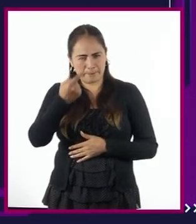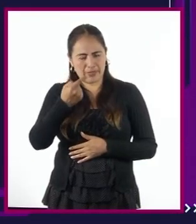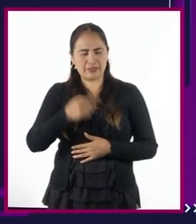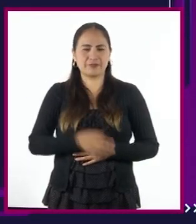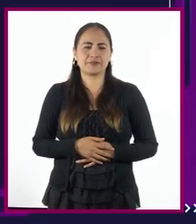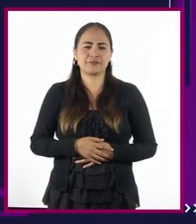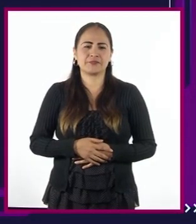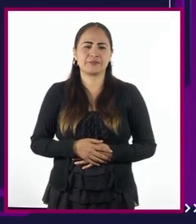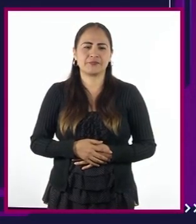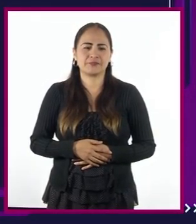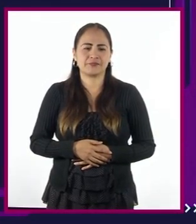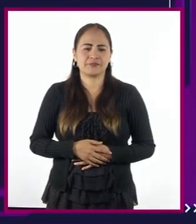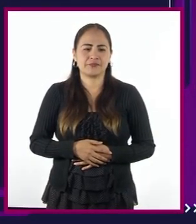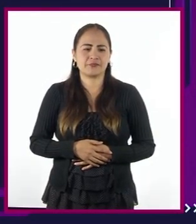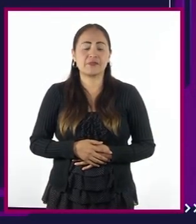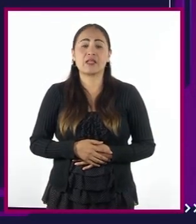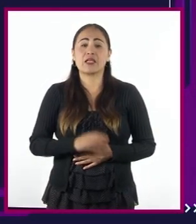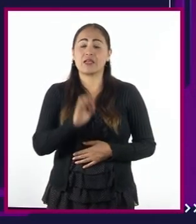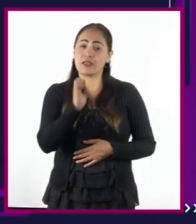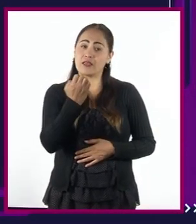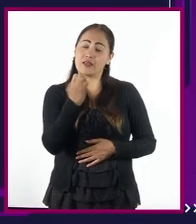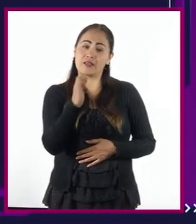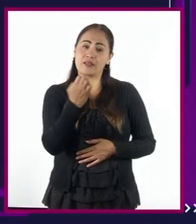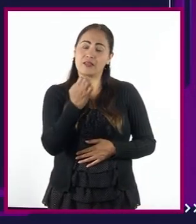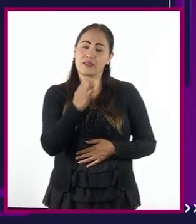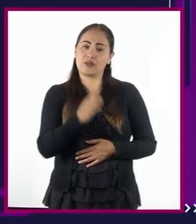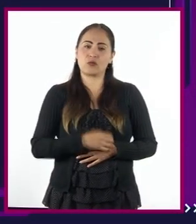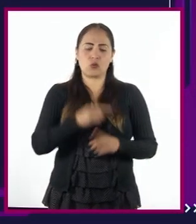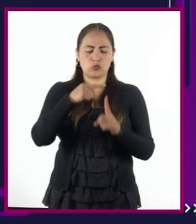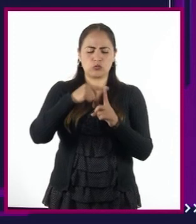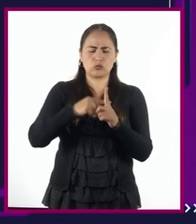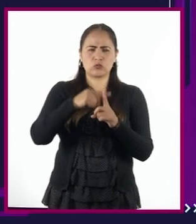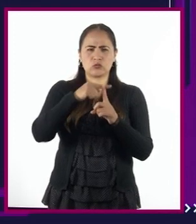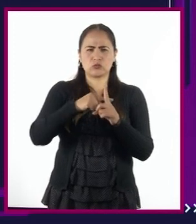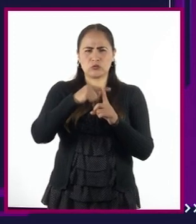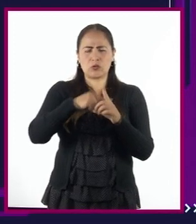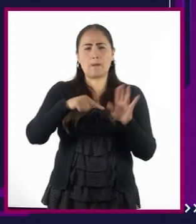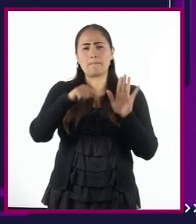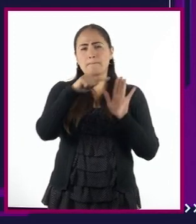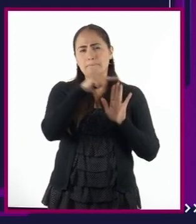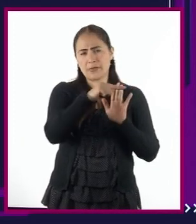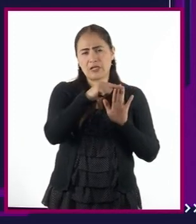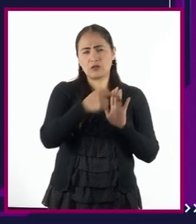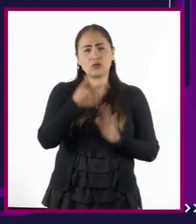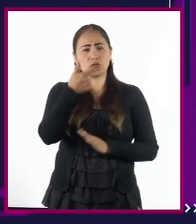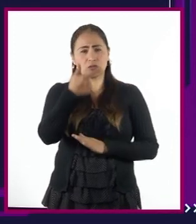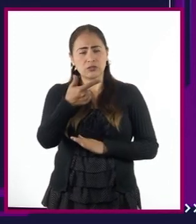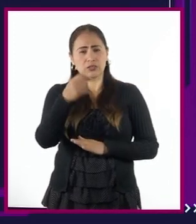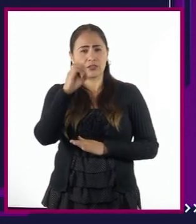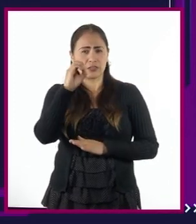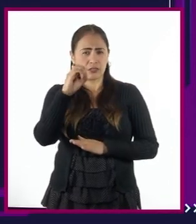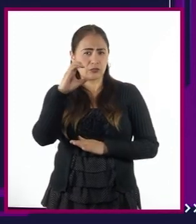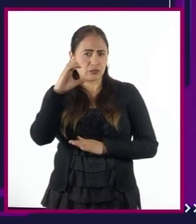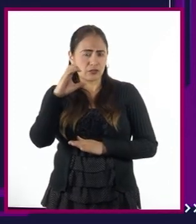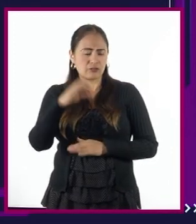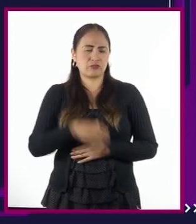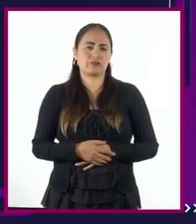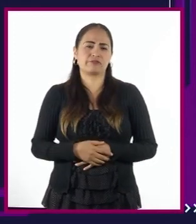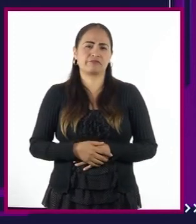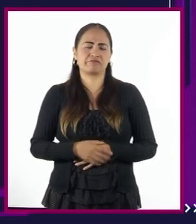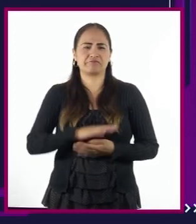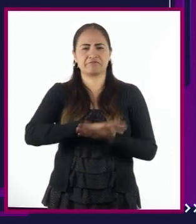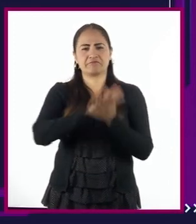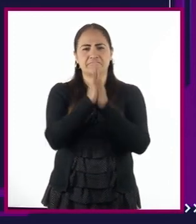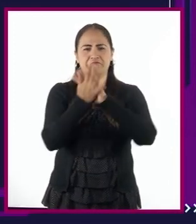entonces que en el mes de enero la temperatura fue de menos 7 grados Celsius, lo que en